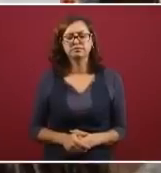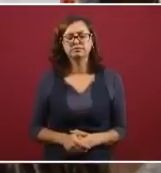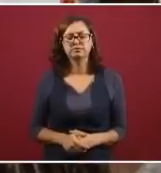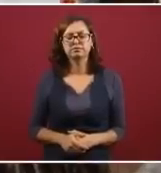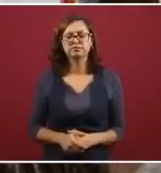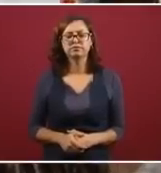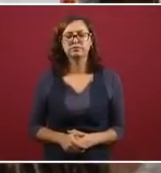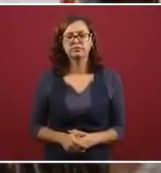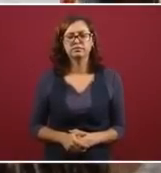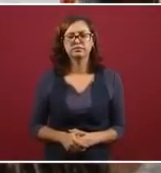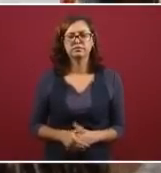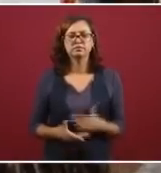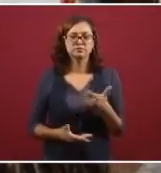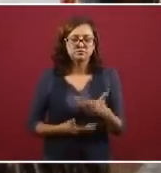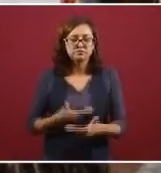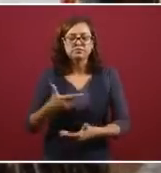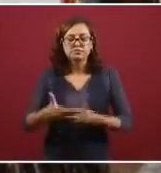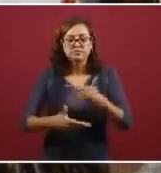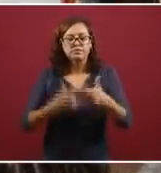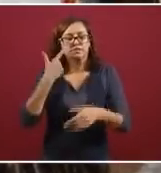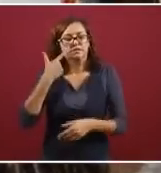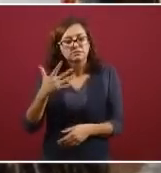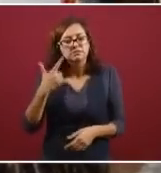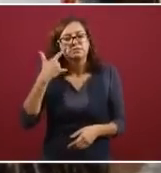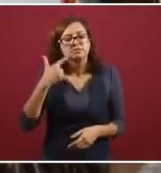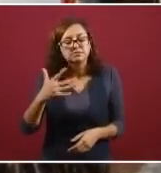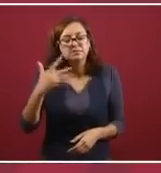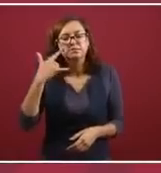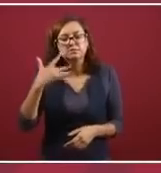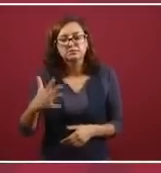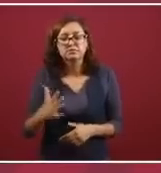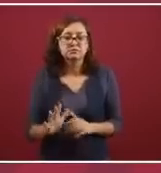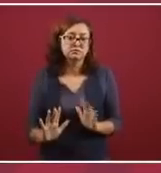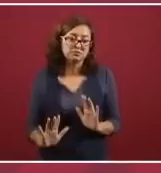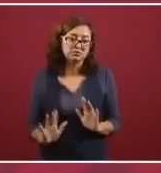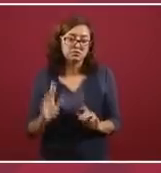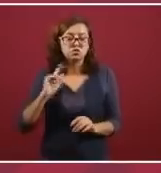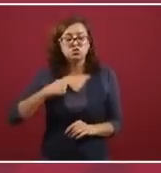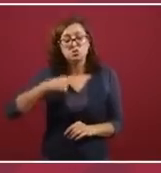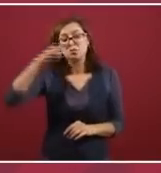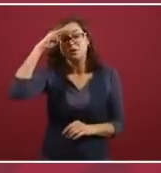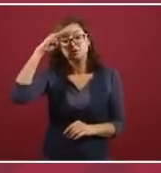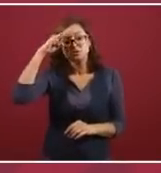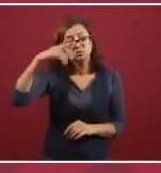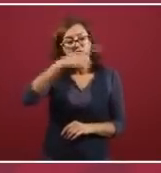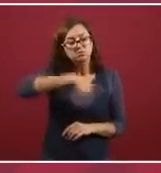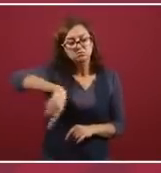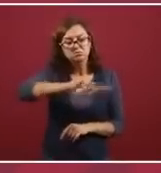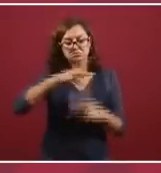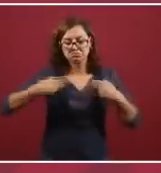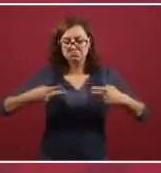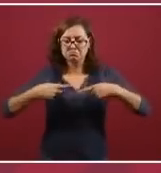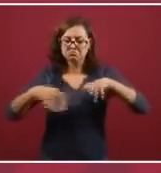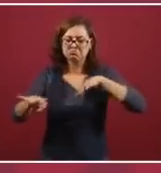y explorarlo. Y esto yo creo que lo verían bien los trabajadores,